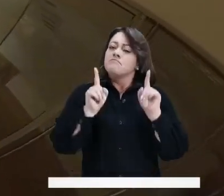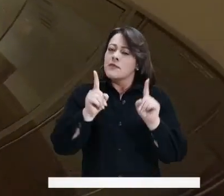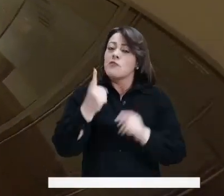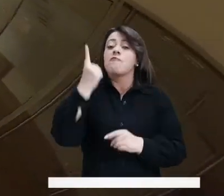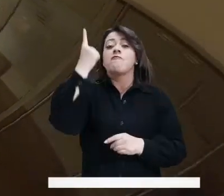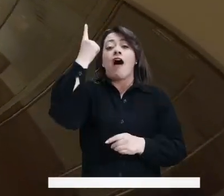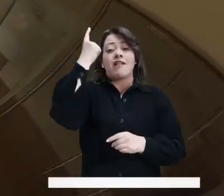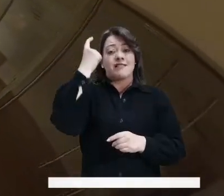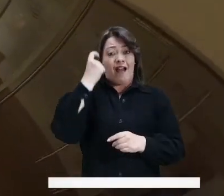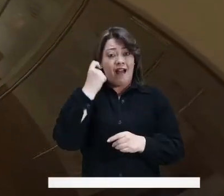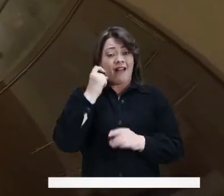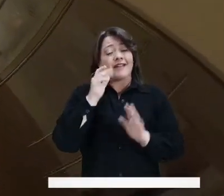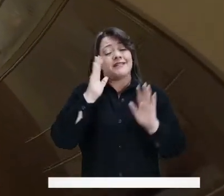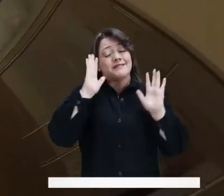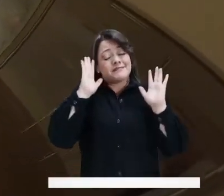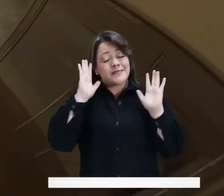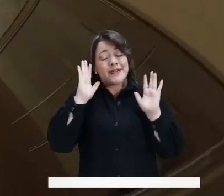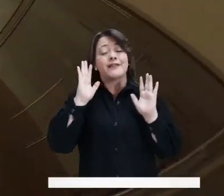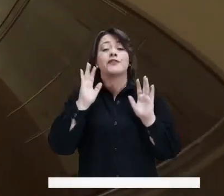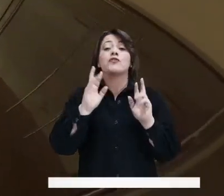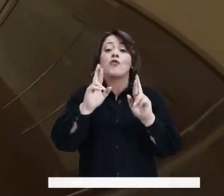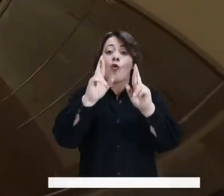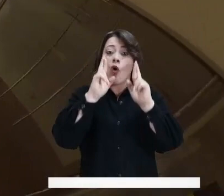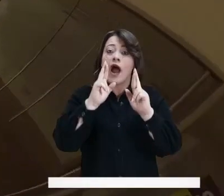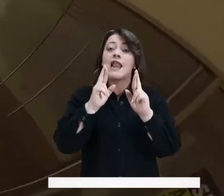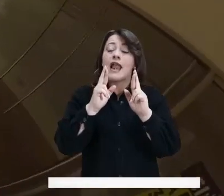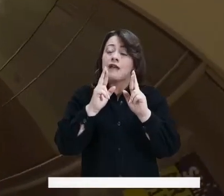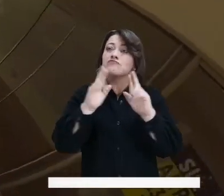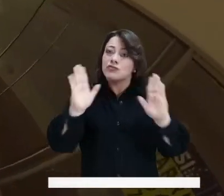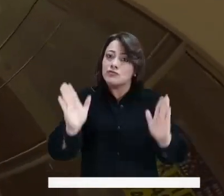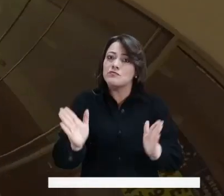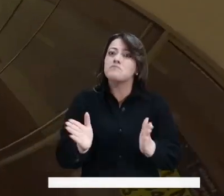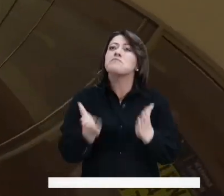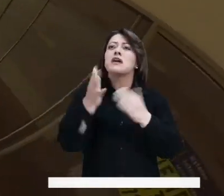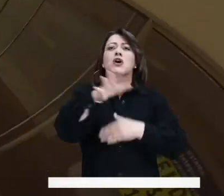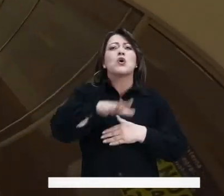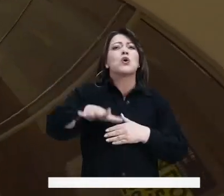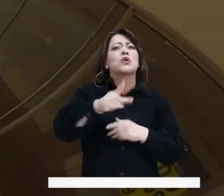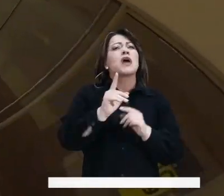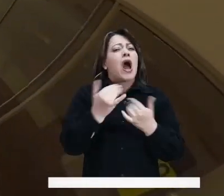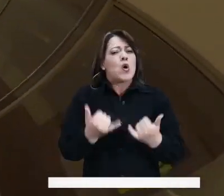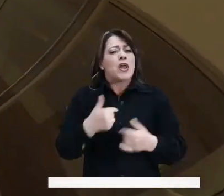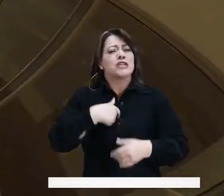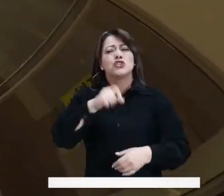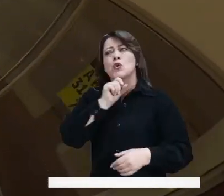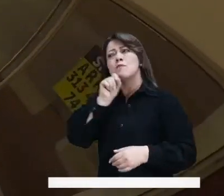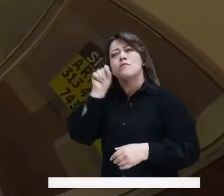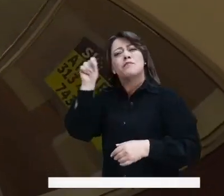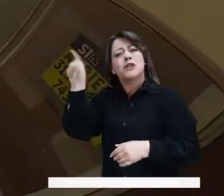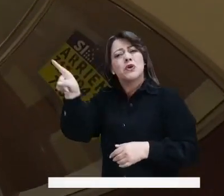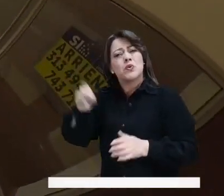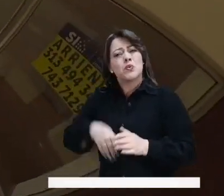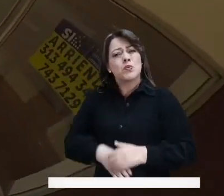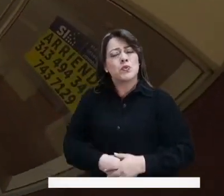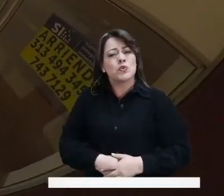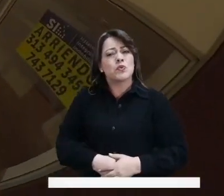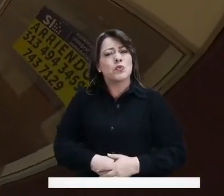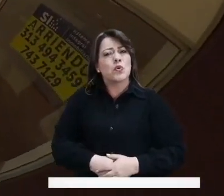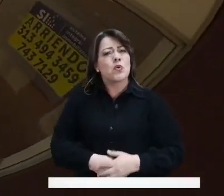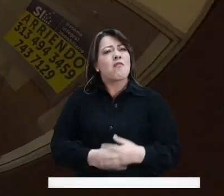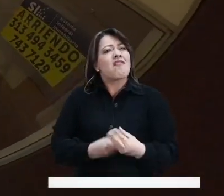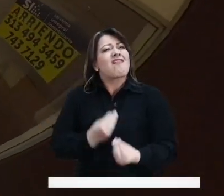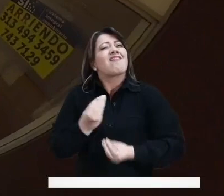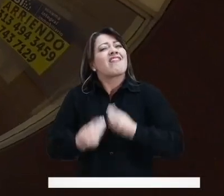hace falta mucho por hacer. Y si en lo cotidiano y en lo fundamental tenemos tantas falencias, quiero preguntarle a los concejales,